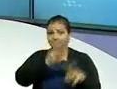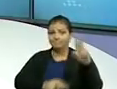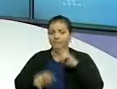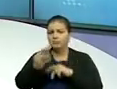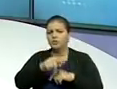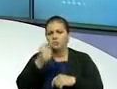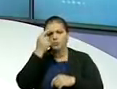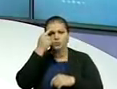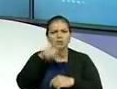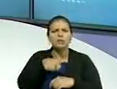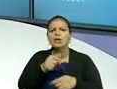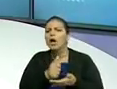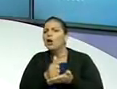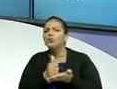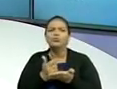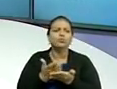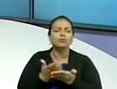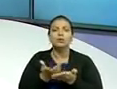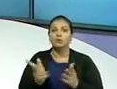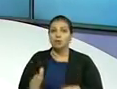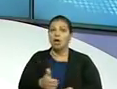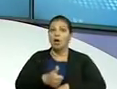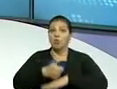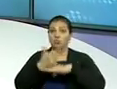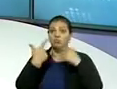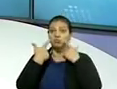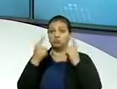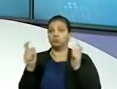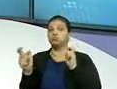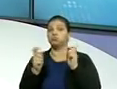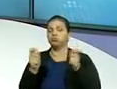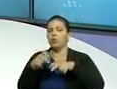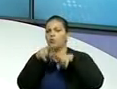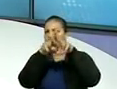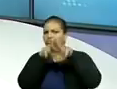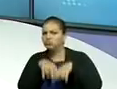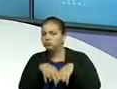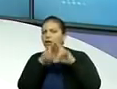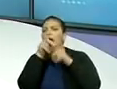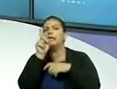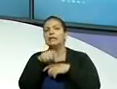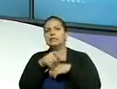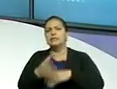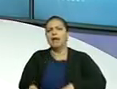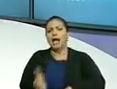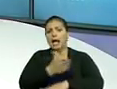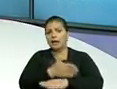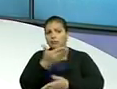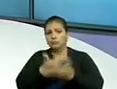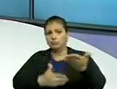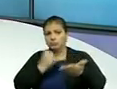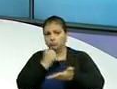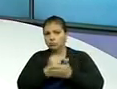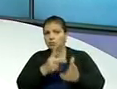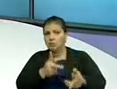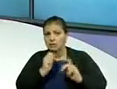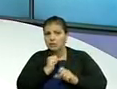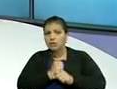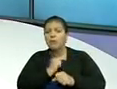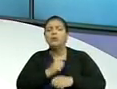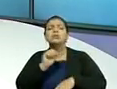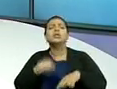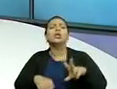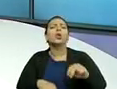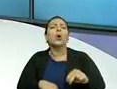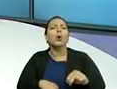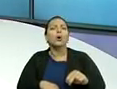de ayudar y revisar, hacer los controles de todos los permisos que se dieron, los que se van a dar, y que no vuelva a suceder este tipo de situaciones